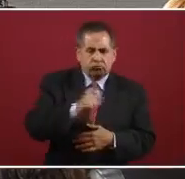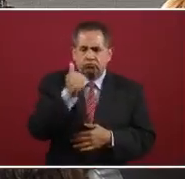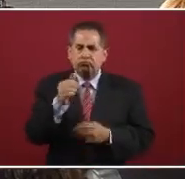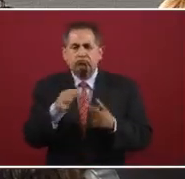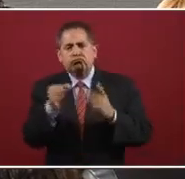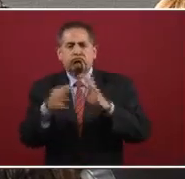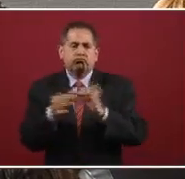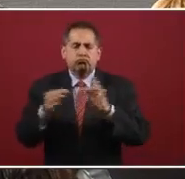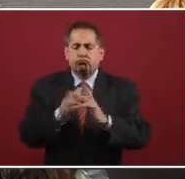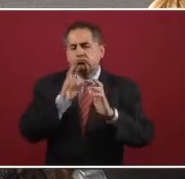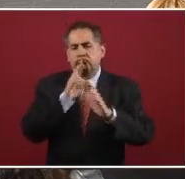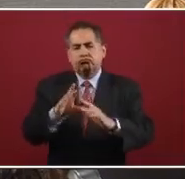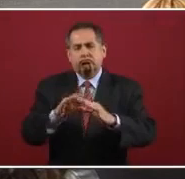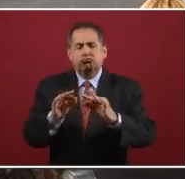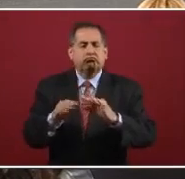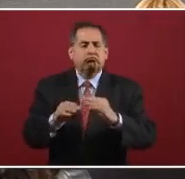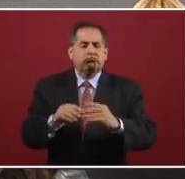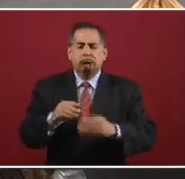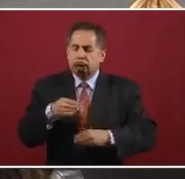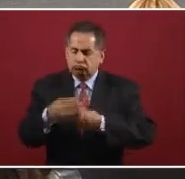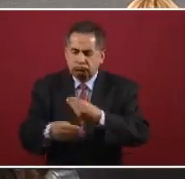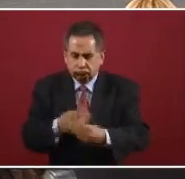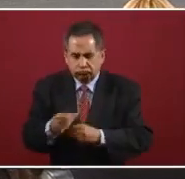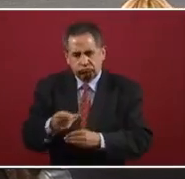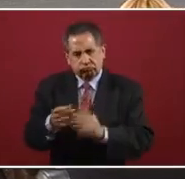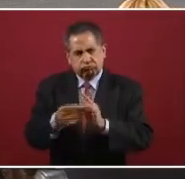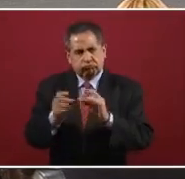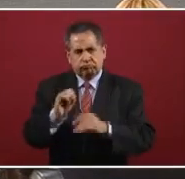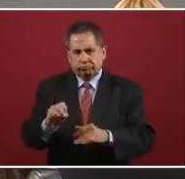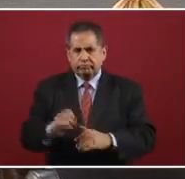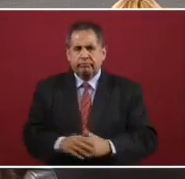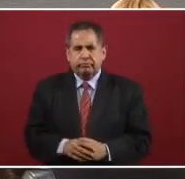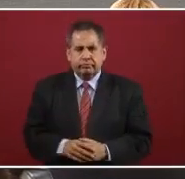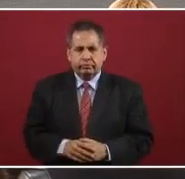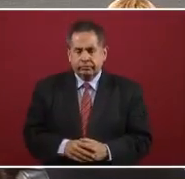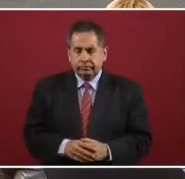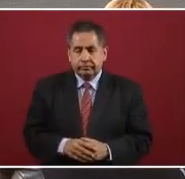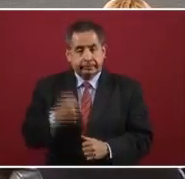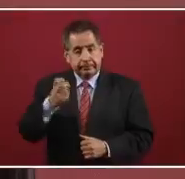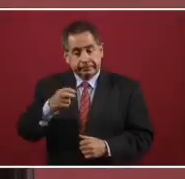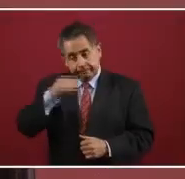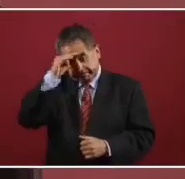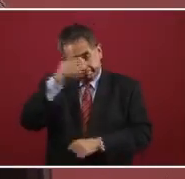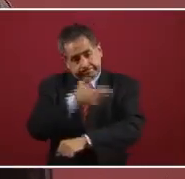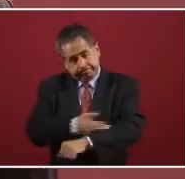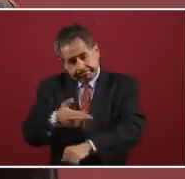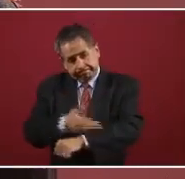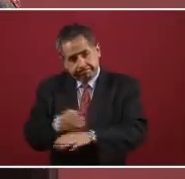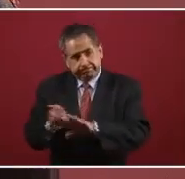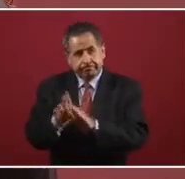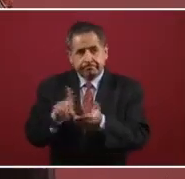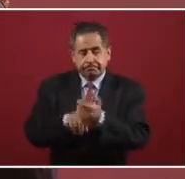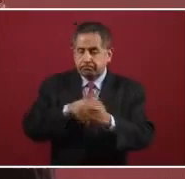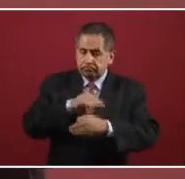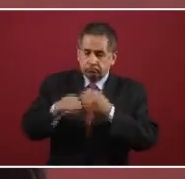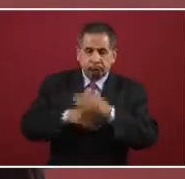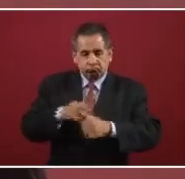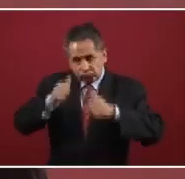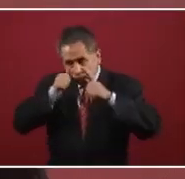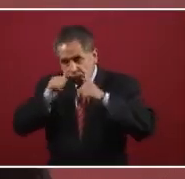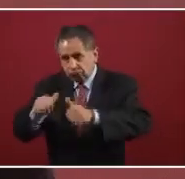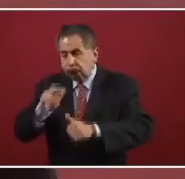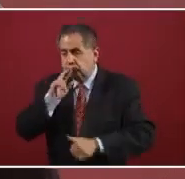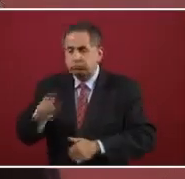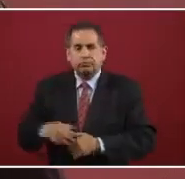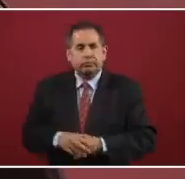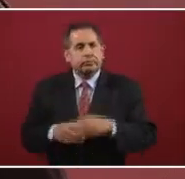salida que se les tenga que dar. Eso sí, sí se hace. Y estaremos en ese proceso para que todo mundo sepa que tiene que dar una respuesta.